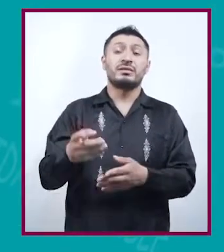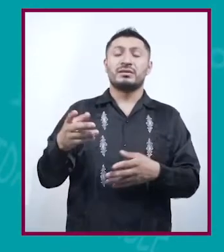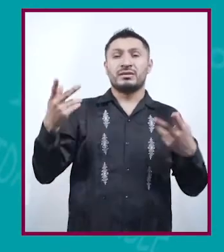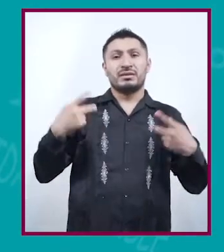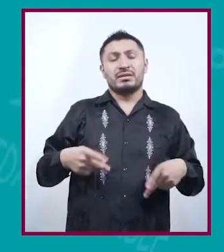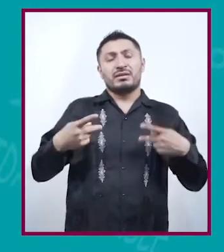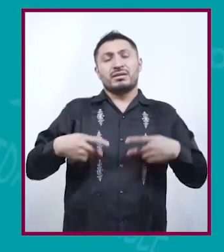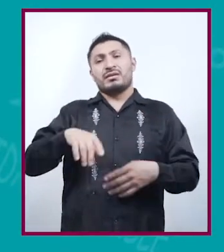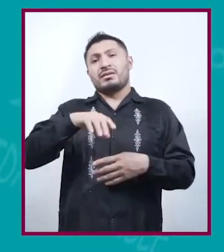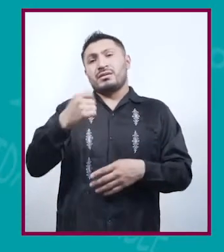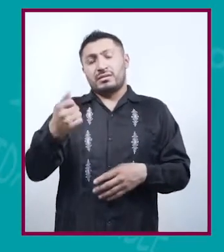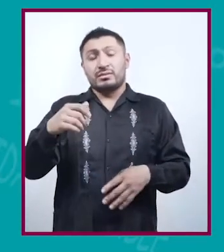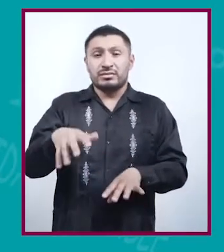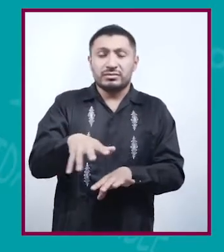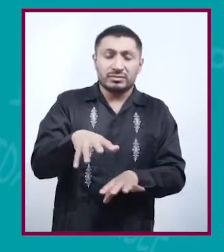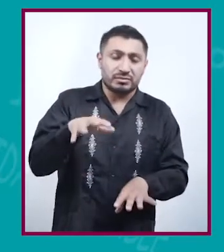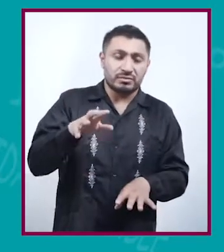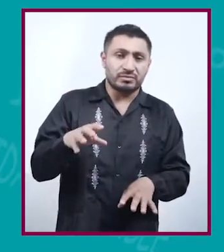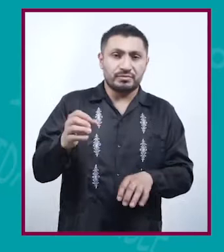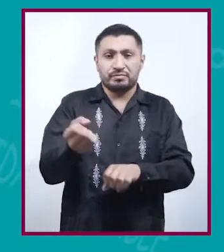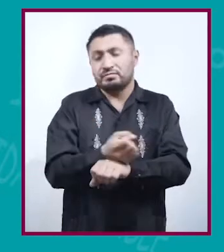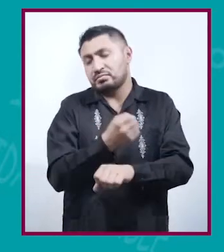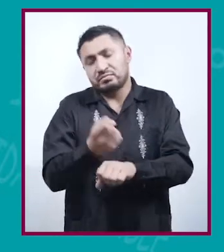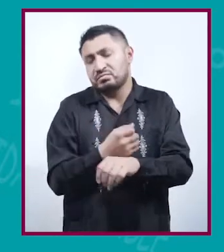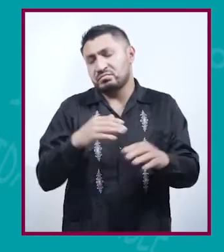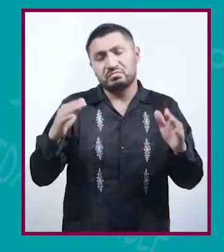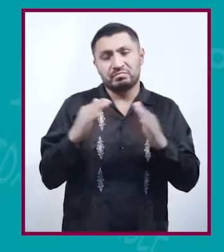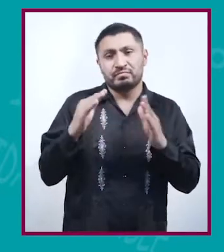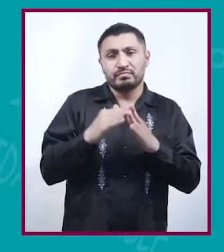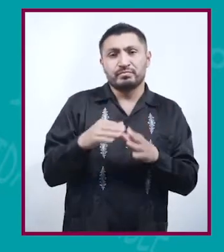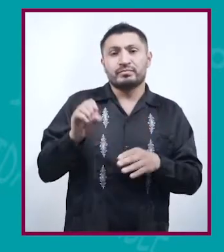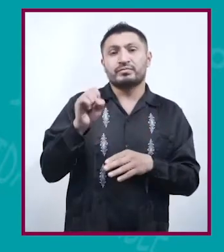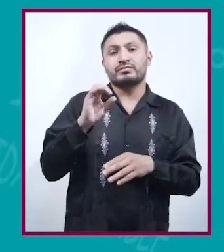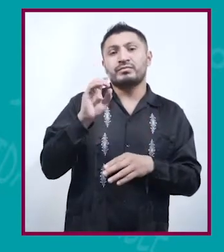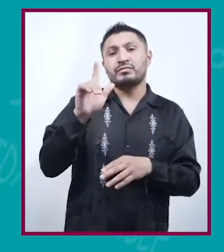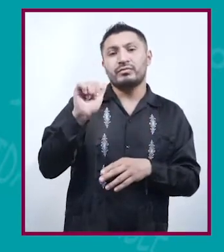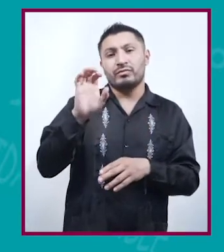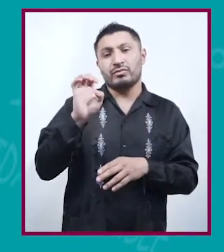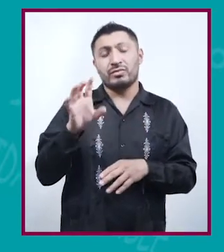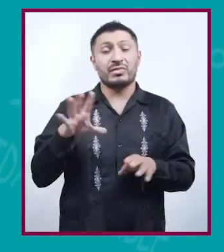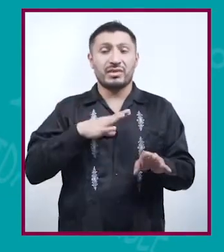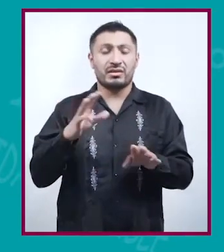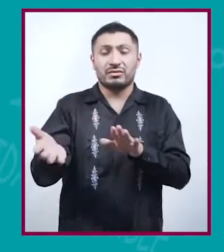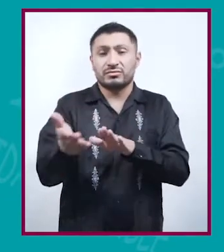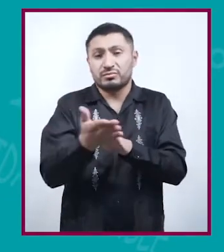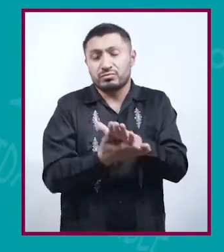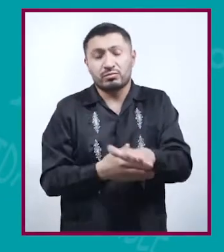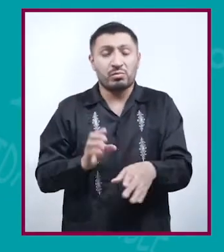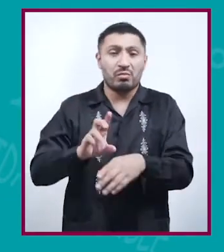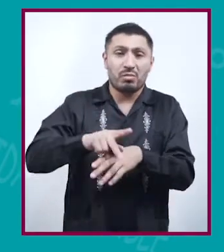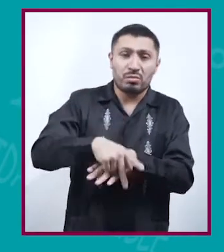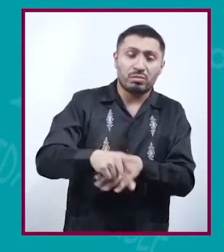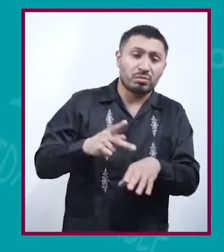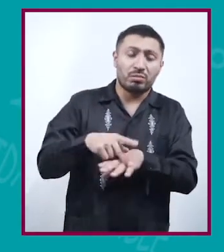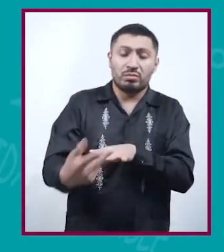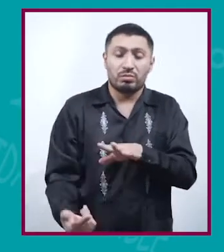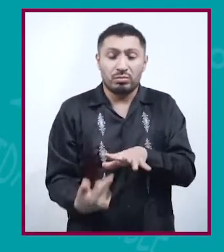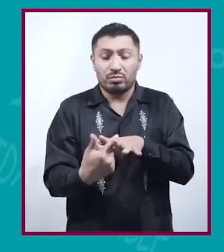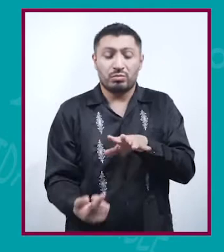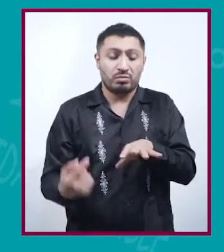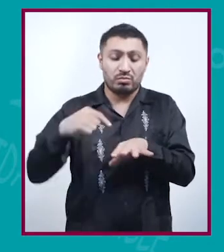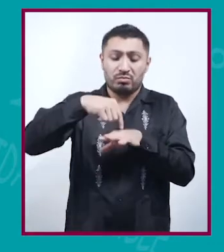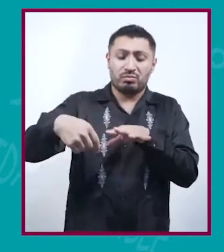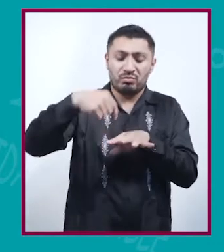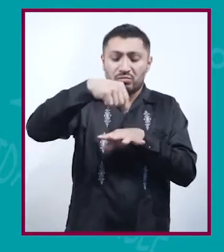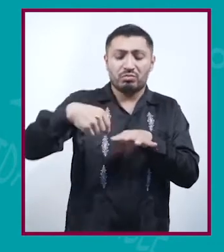Los ciudadanos de a pie, valga la expresión, llevaban sandalias en casa. Se llamaban solae y eran simples suelas de cuero